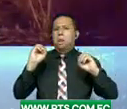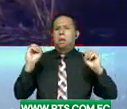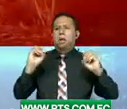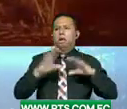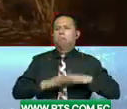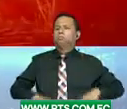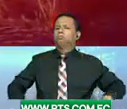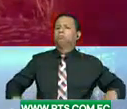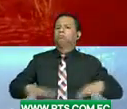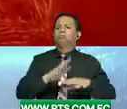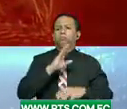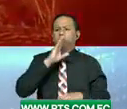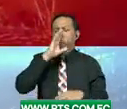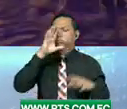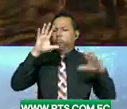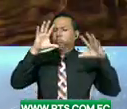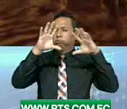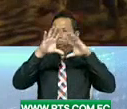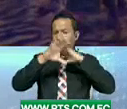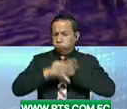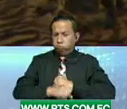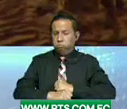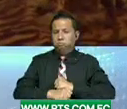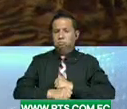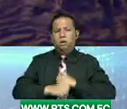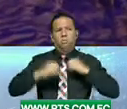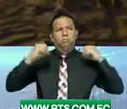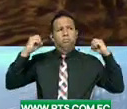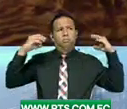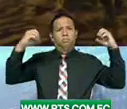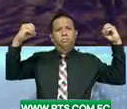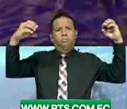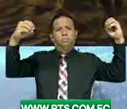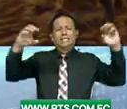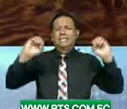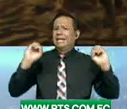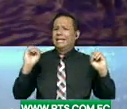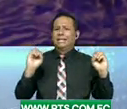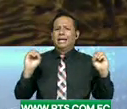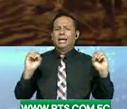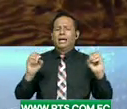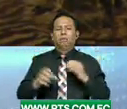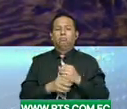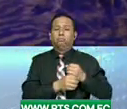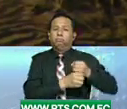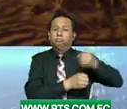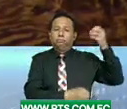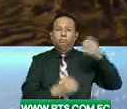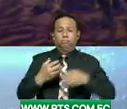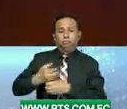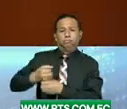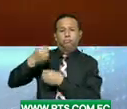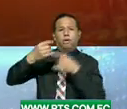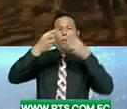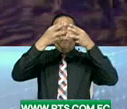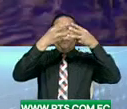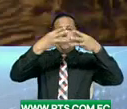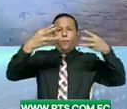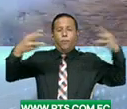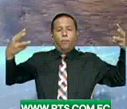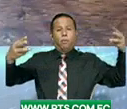zona que no hay iluminación pública. Hay postes, sí, pero de tendido eléctrico, más no